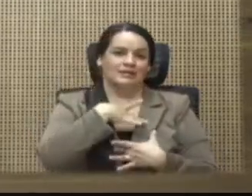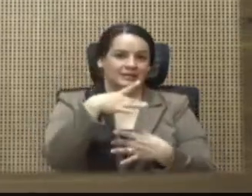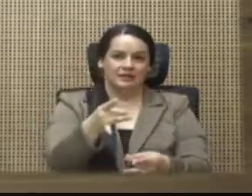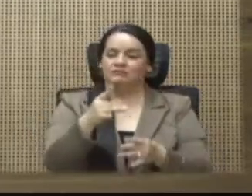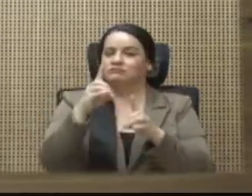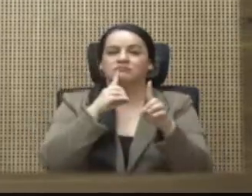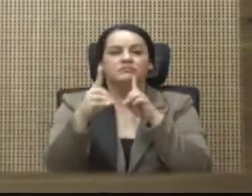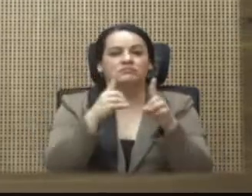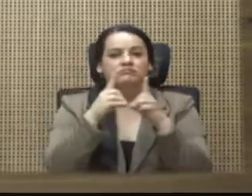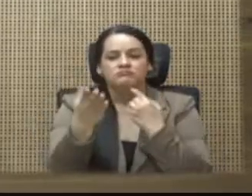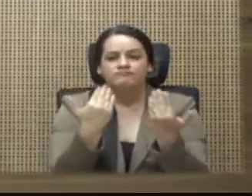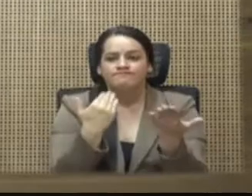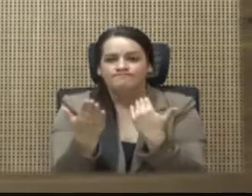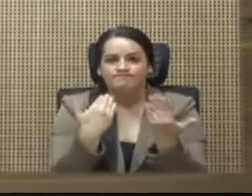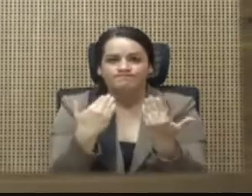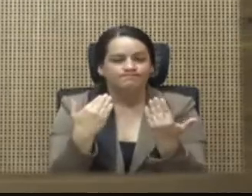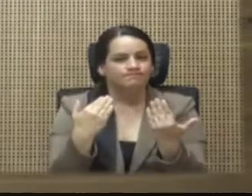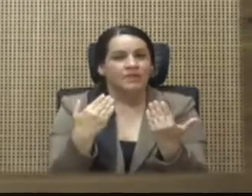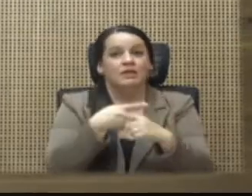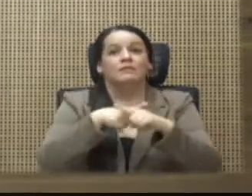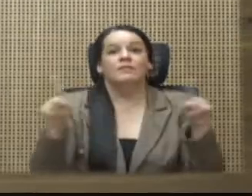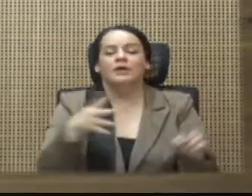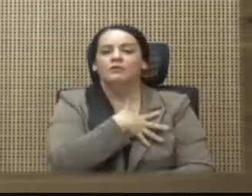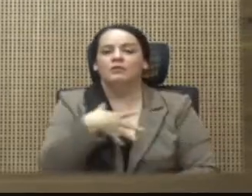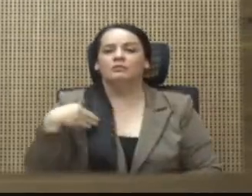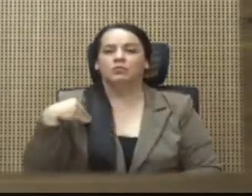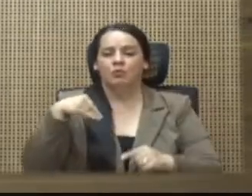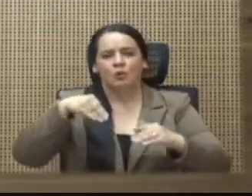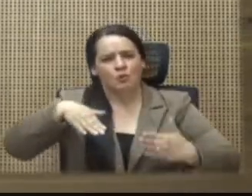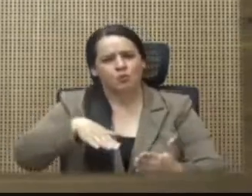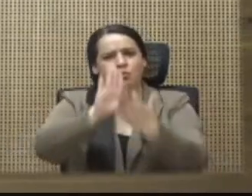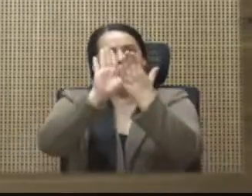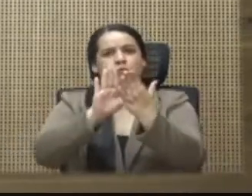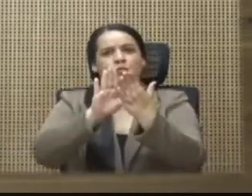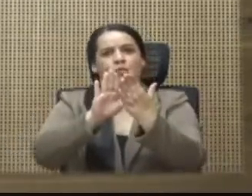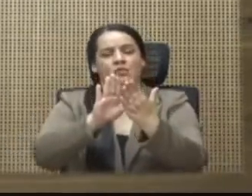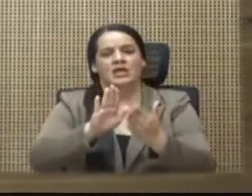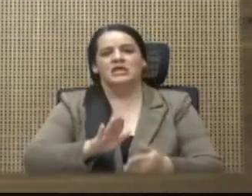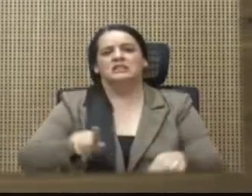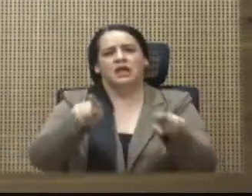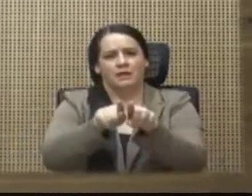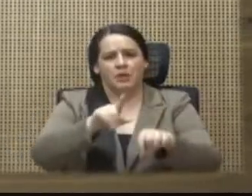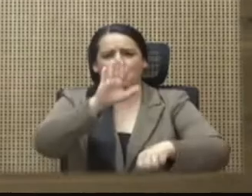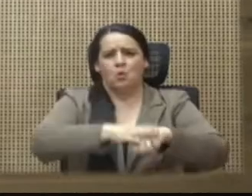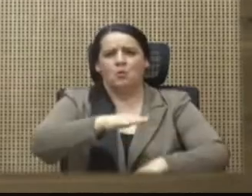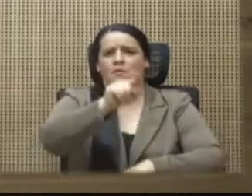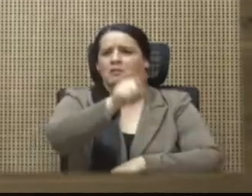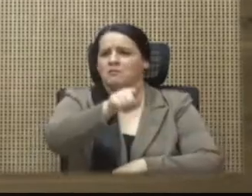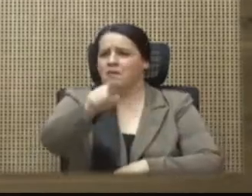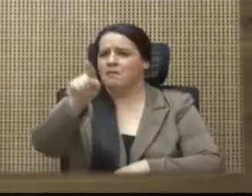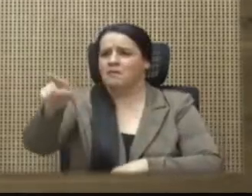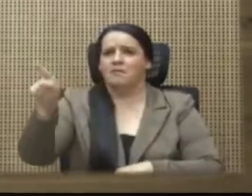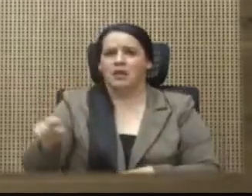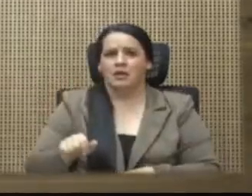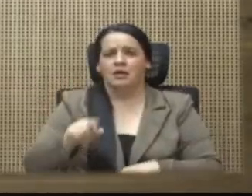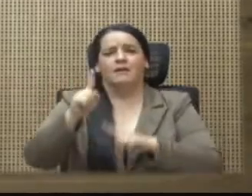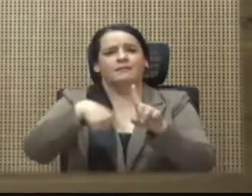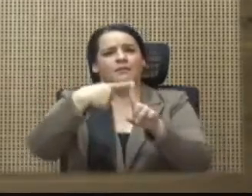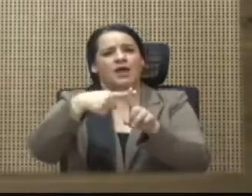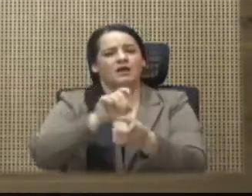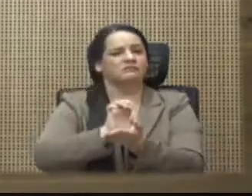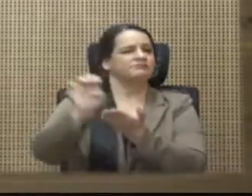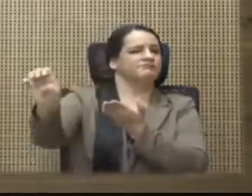la confrontación, repartir culpas, evadir responsabilidades. Ha fracasado en